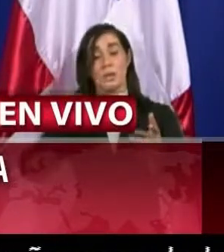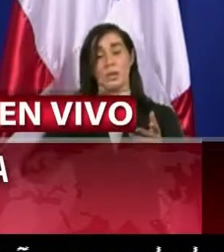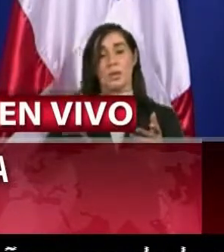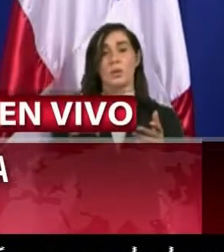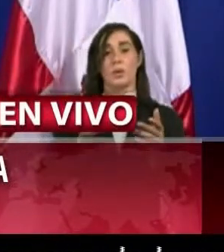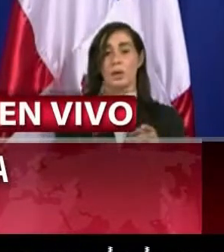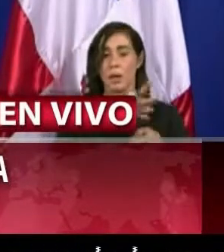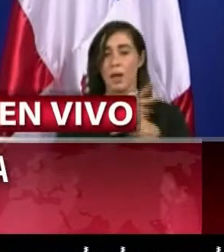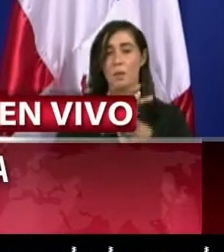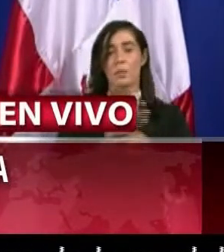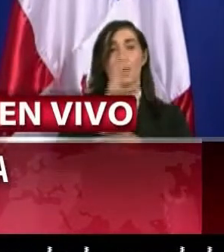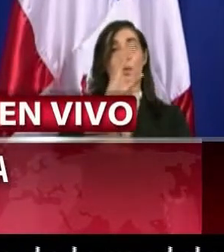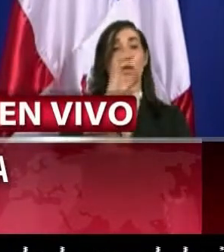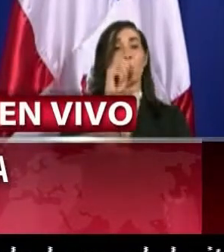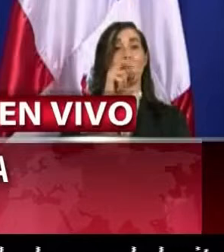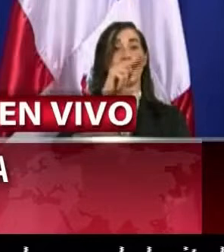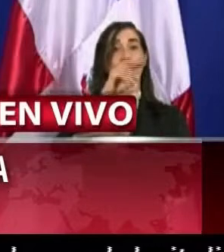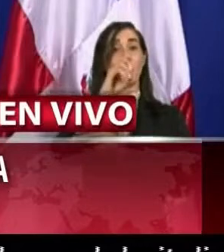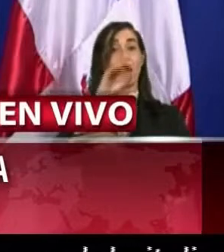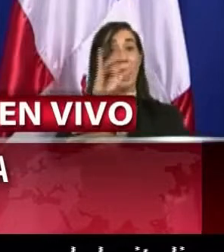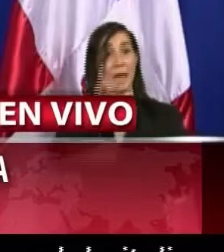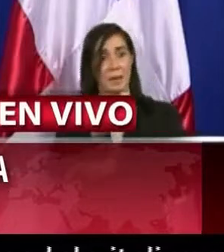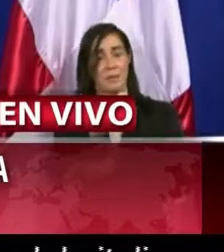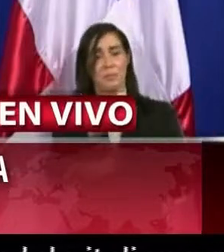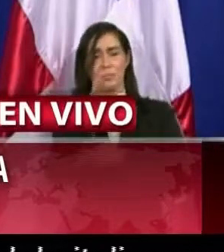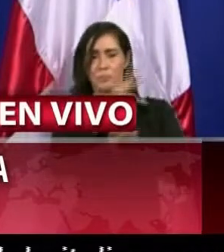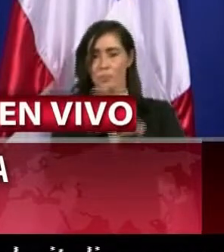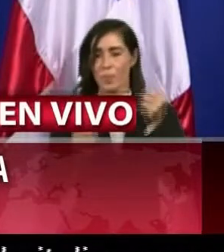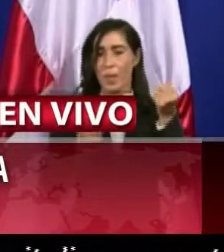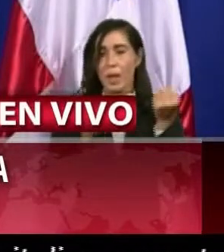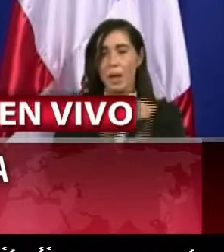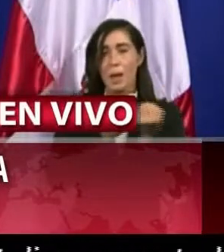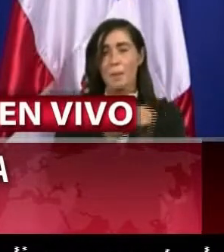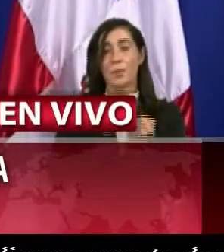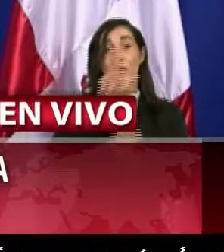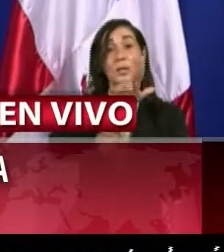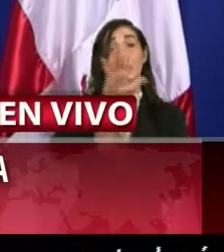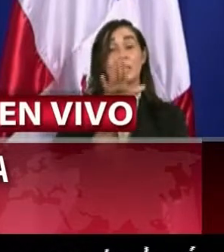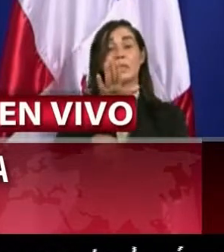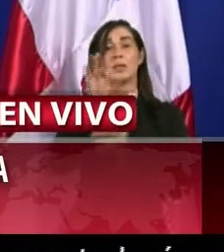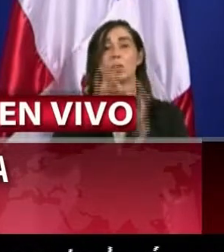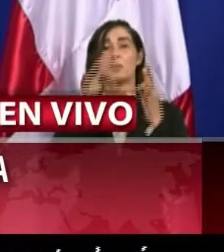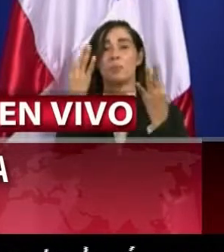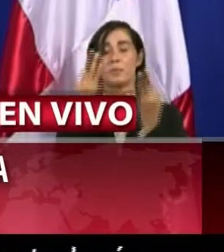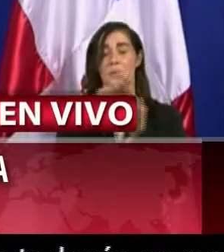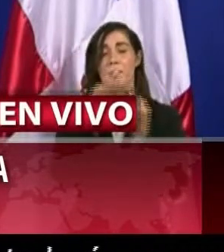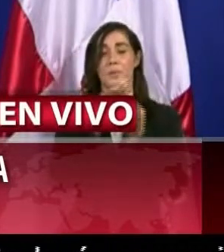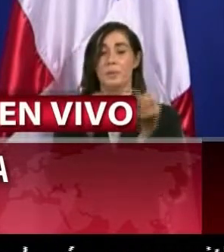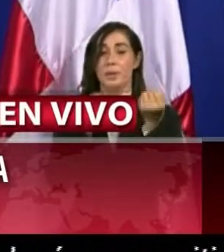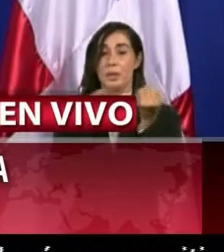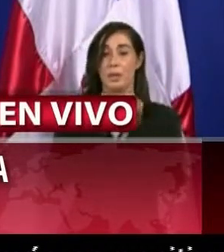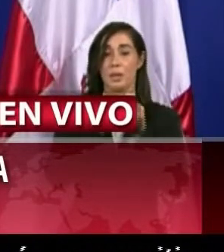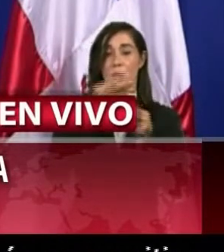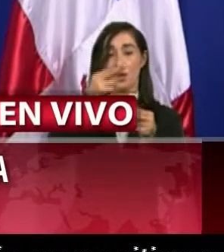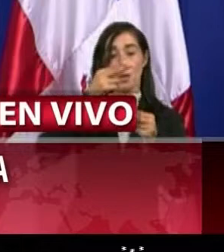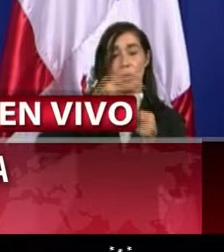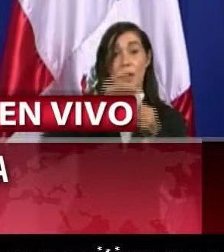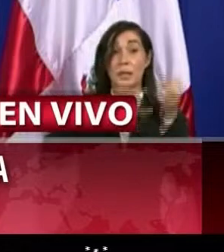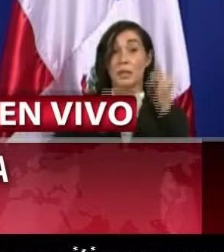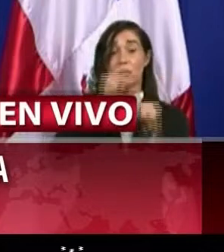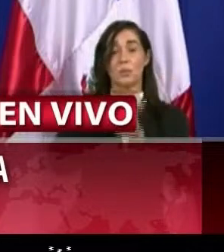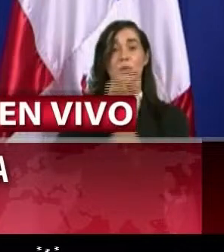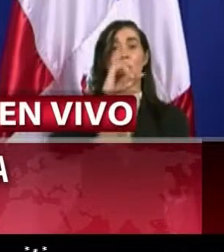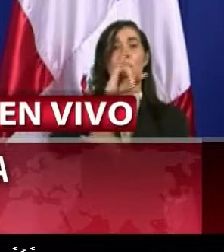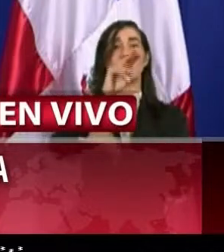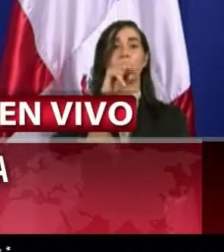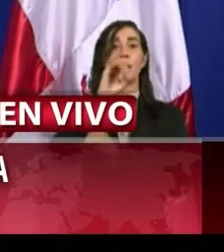Y 36.000 familias reciben apoyo del Instituto Nacional para la Primera Infancia, INAIPI. Como